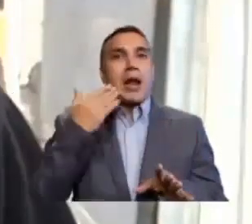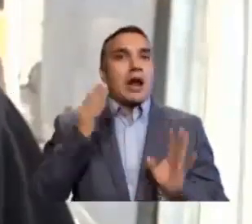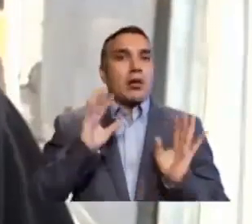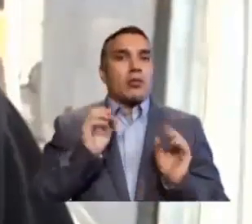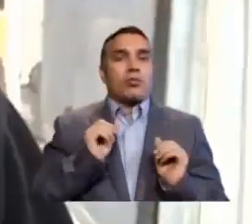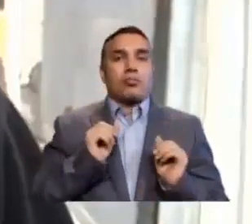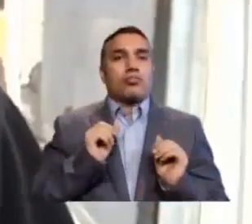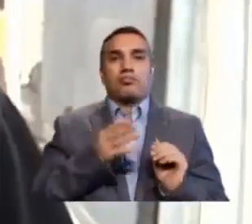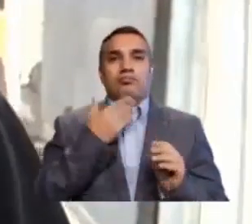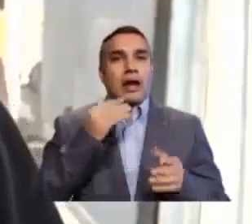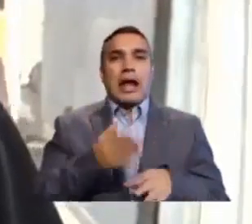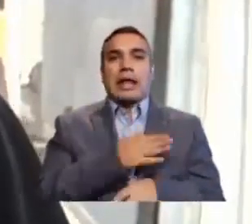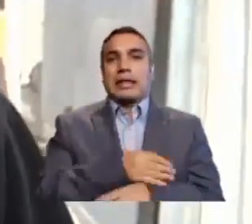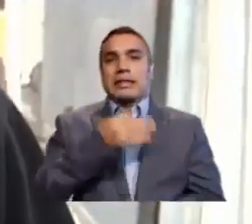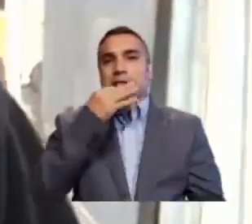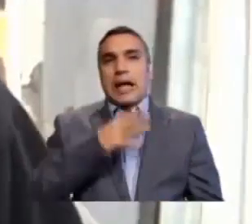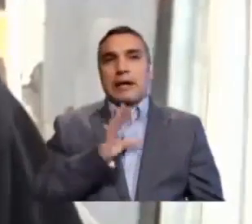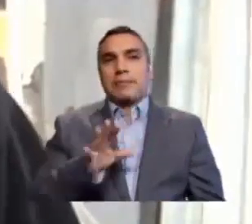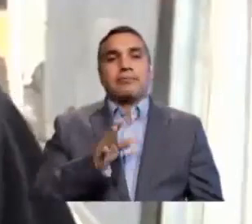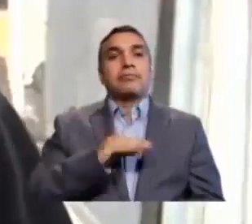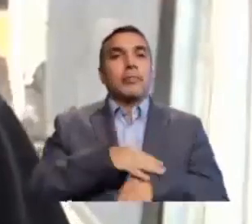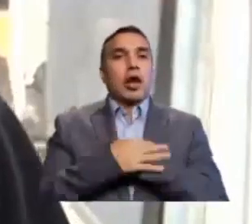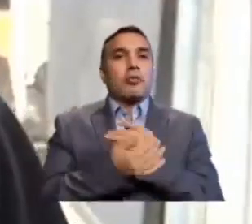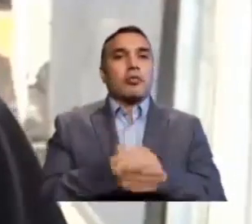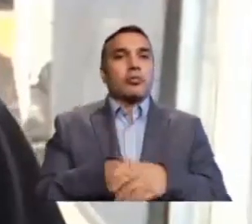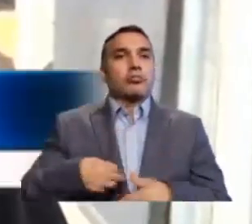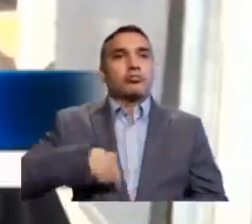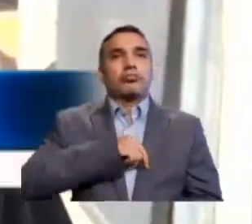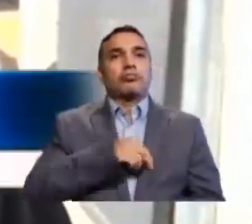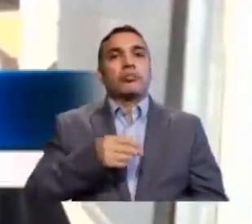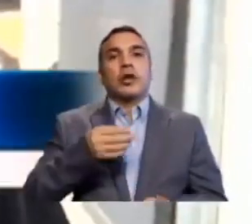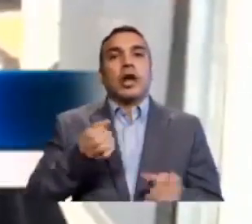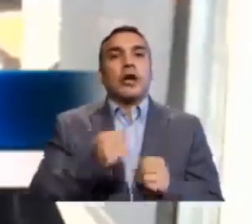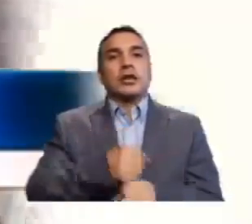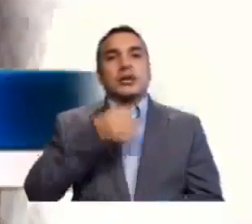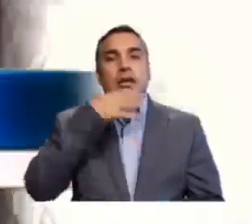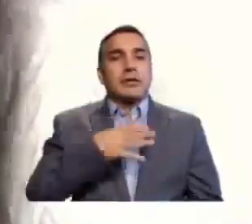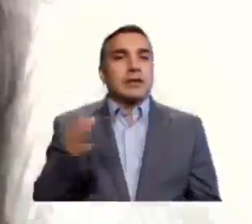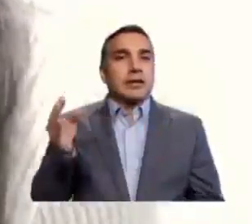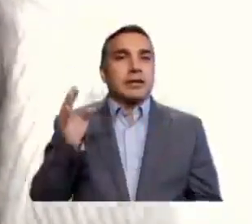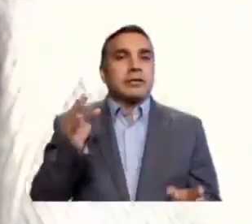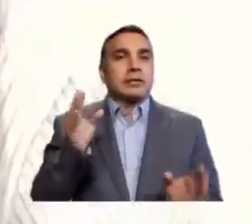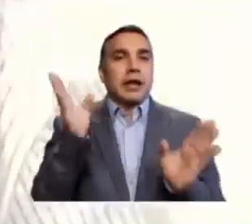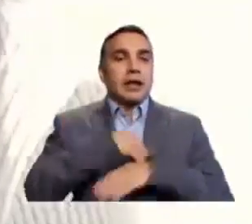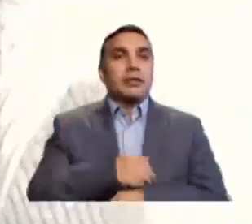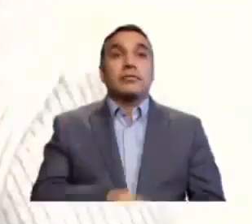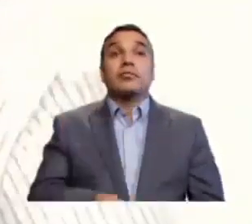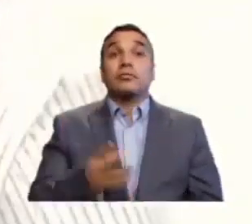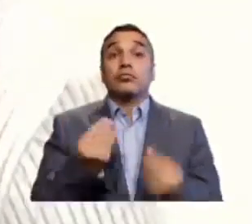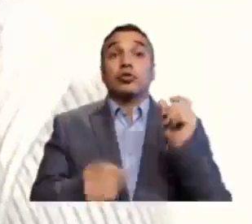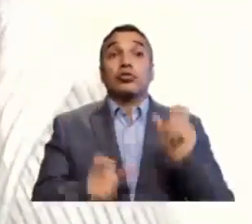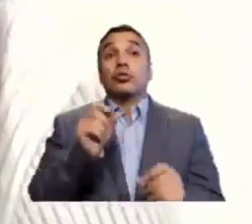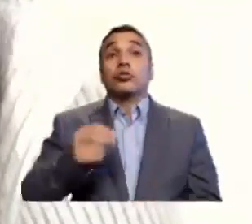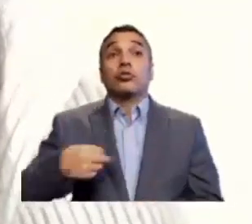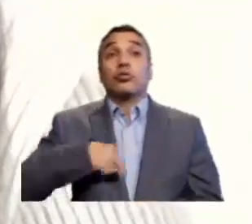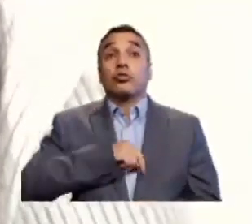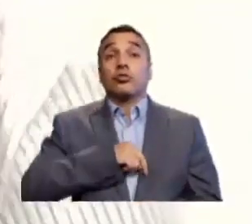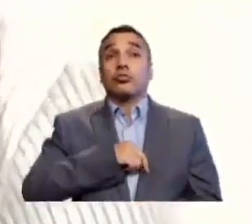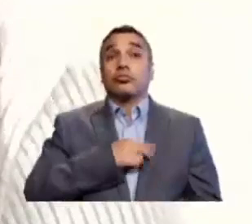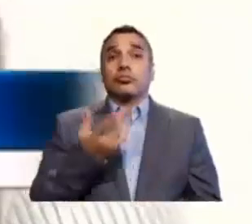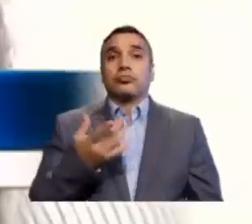opcional realizarse la prueba. Entonces, aprovechamos que nos están facilitando de esta manera. La mayoría de las personas nos aterra